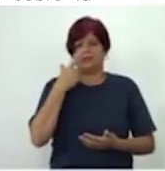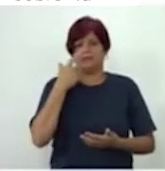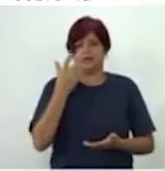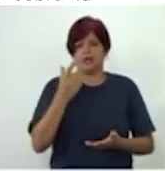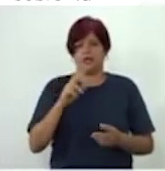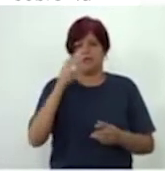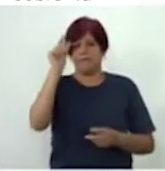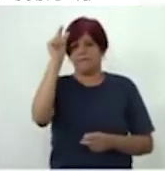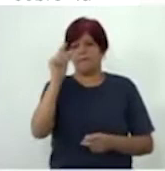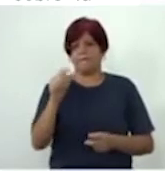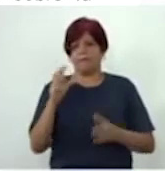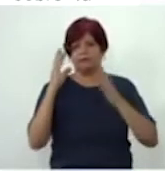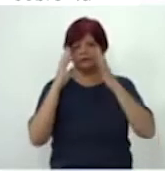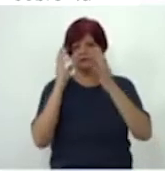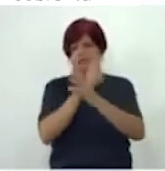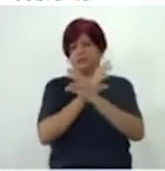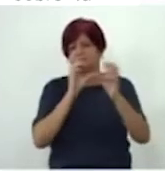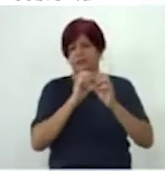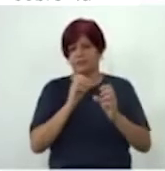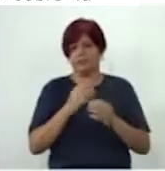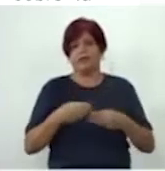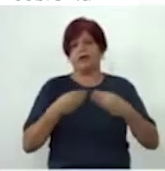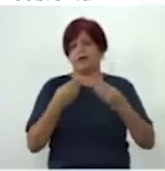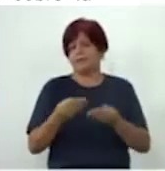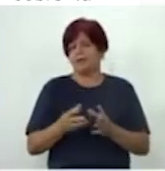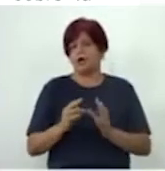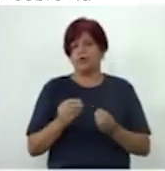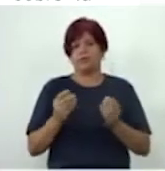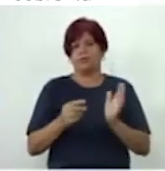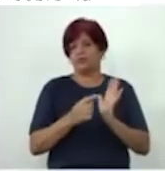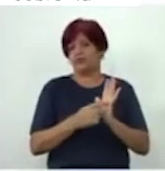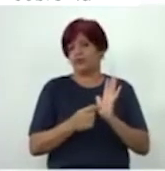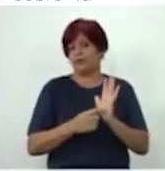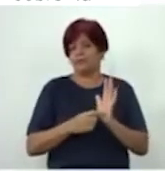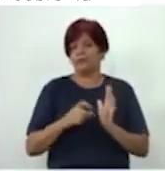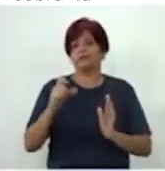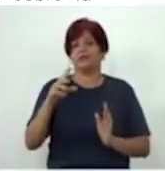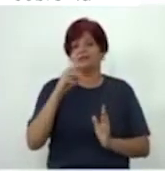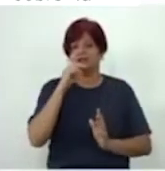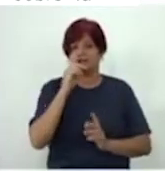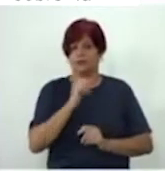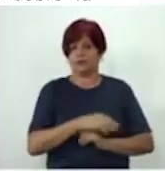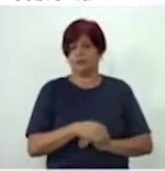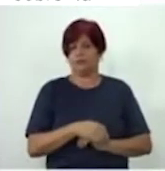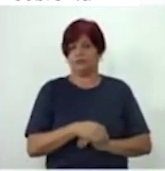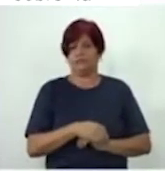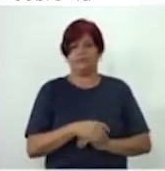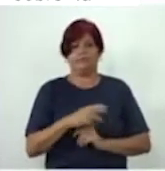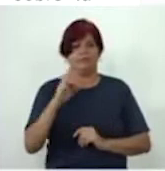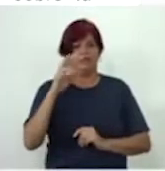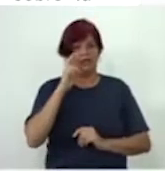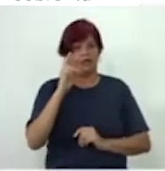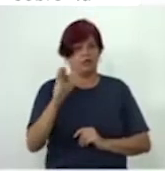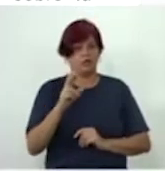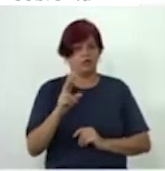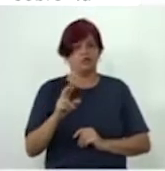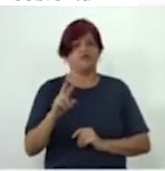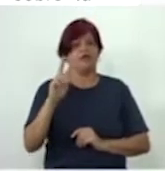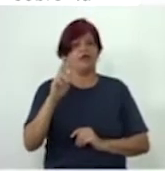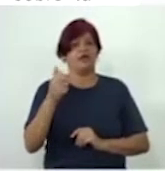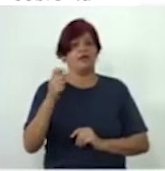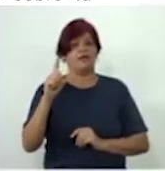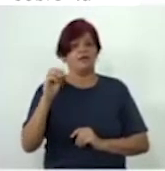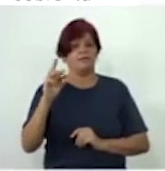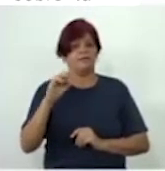científicos que han dado valiosos aportes a las ciencias naturales, y reconocer el valor de